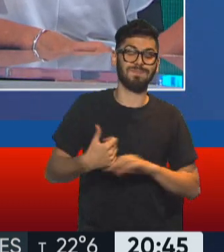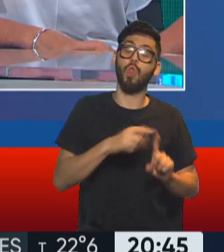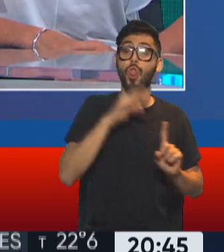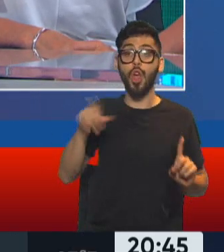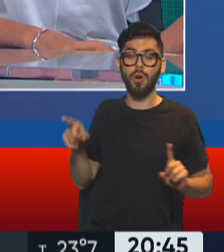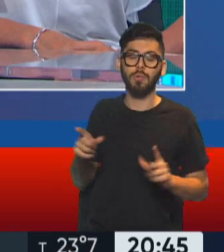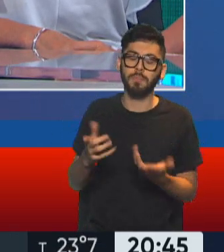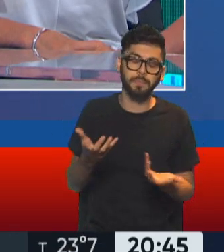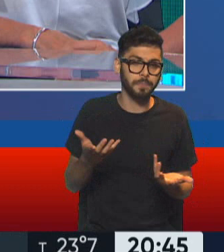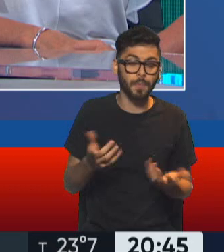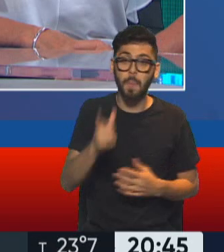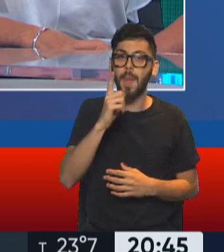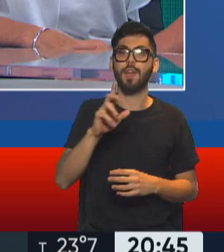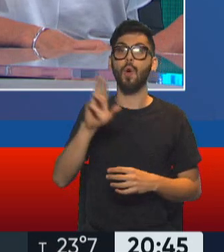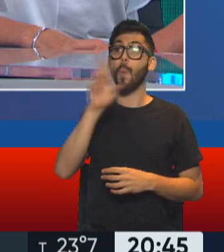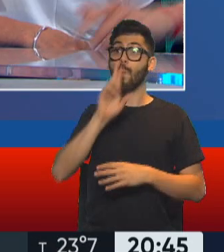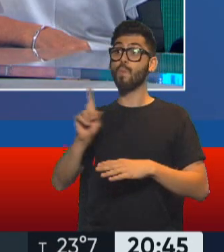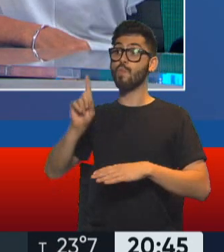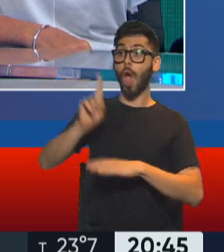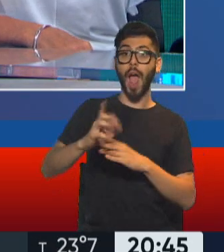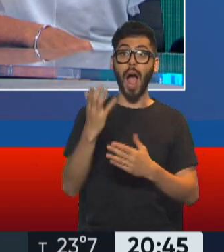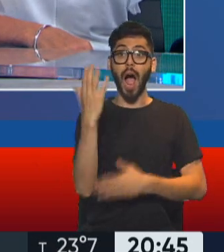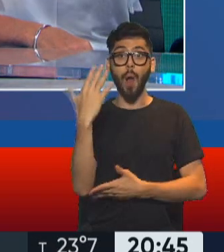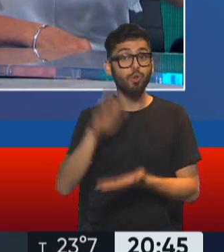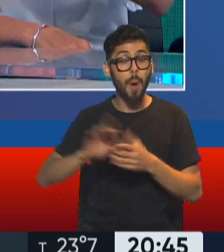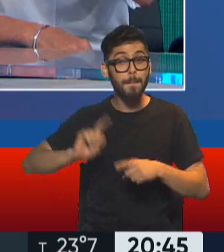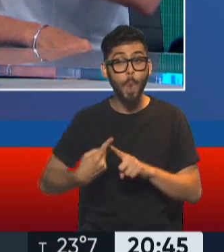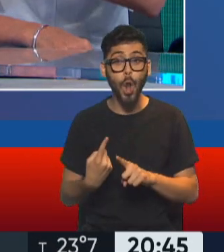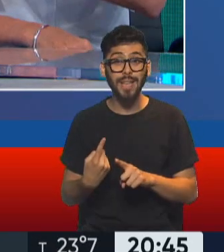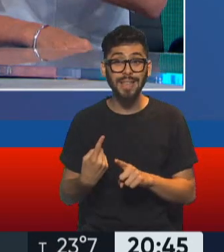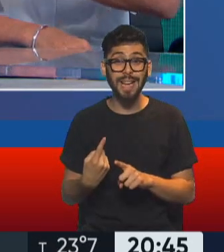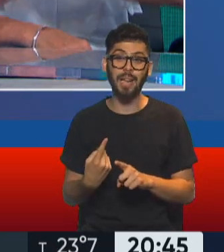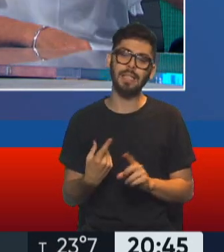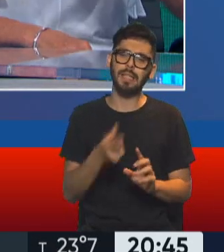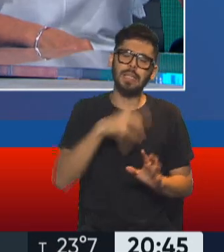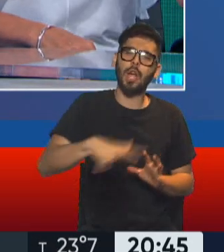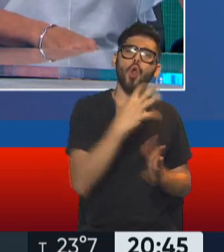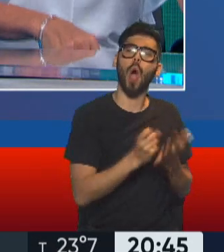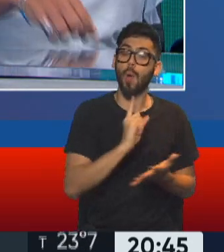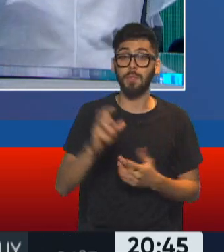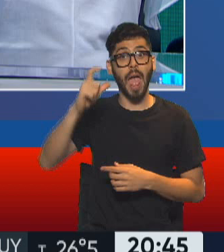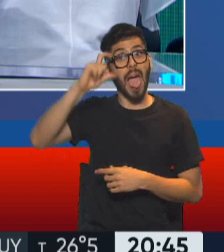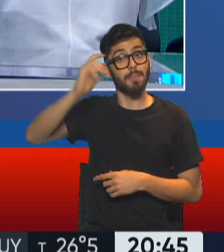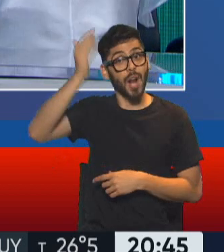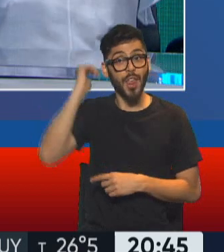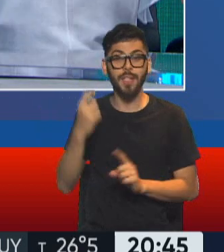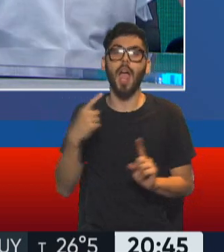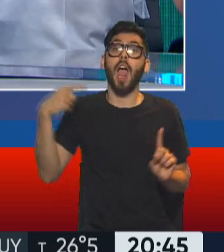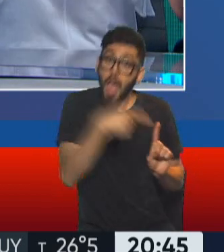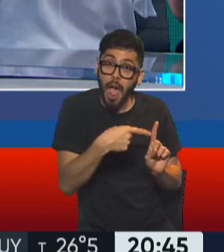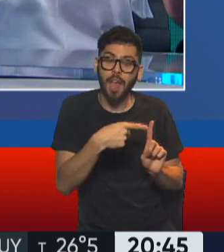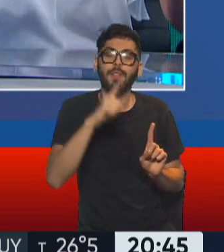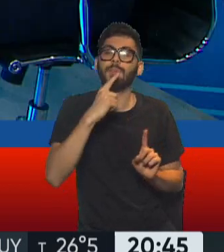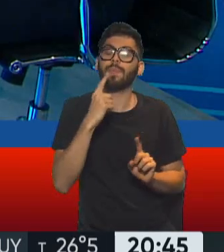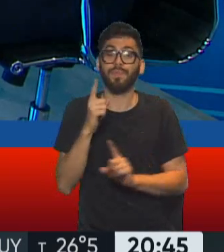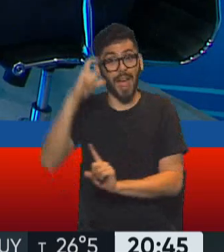mujer discutiendo política todavía no se soporta. O sea, Esper dice, Tolosa Paz dice estupideces. Después agregó, todos dicen estupideces, pero en realidad